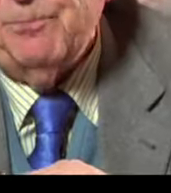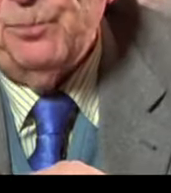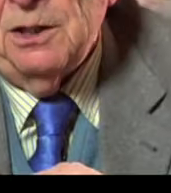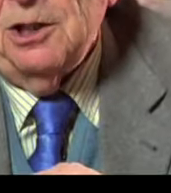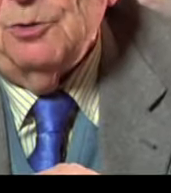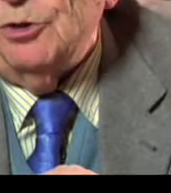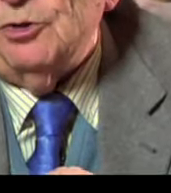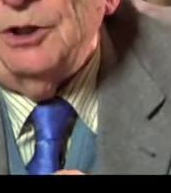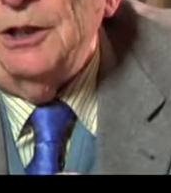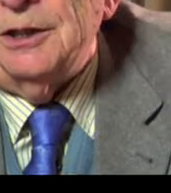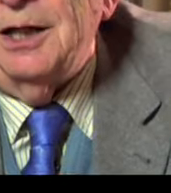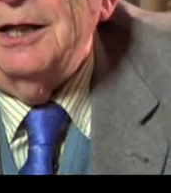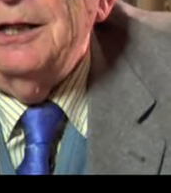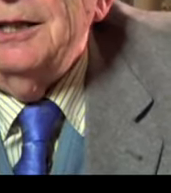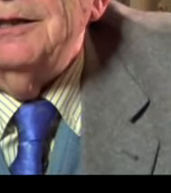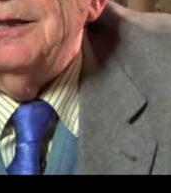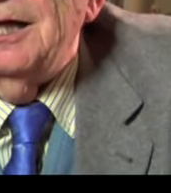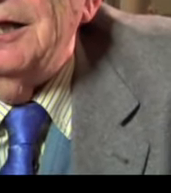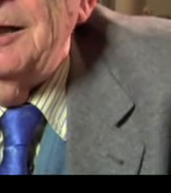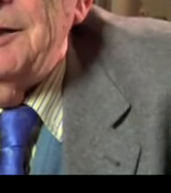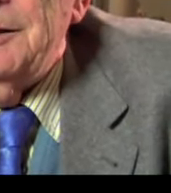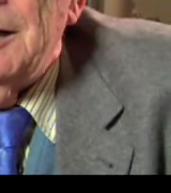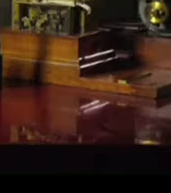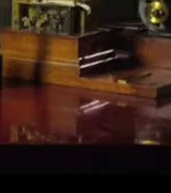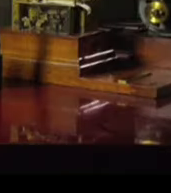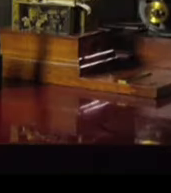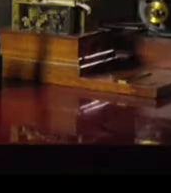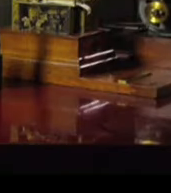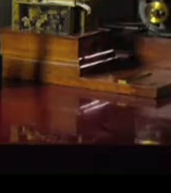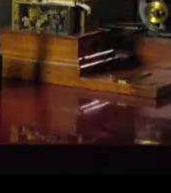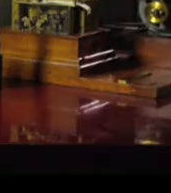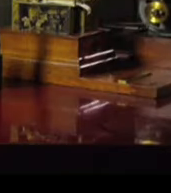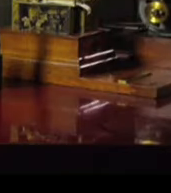definitiva, pues se utiliza ya la electricidad, pero